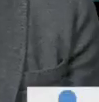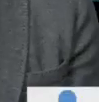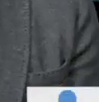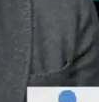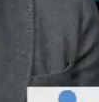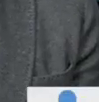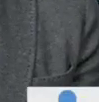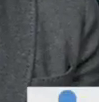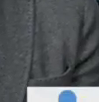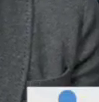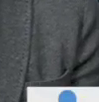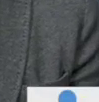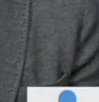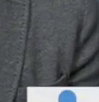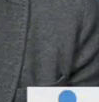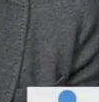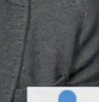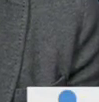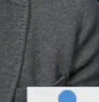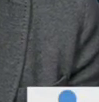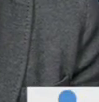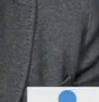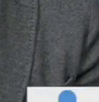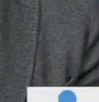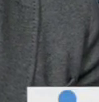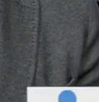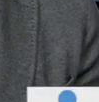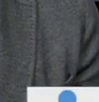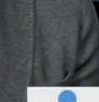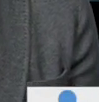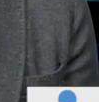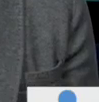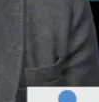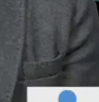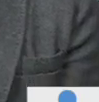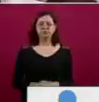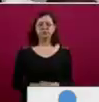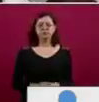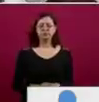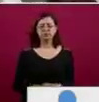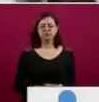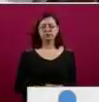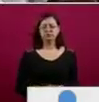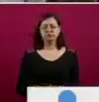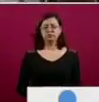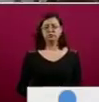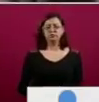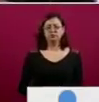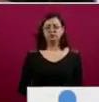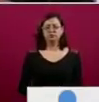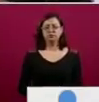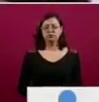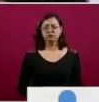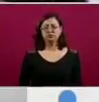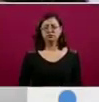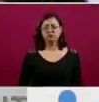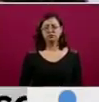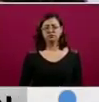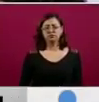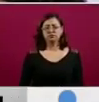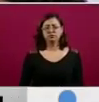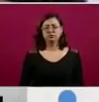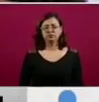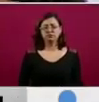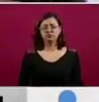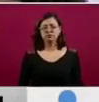También durante la mañana de ayer, luego de firmar un acuerdo nacional por la igualdad de género, el presidente López Obrador anunció que la terna que enviará al Senado para cubrir el lugar que